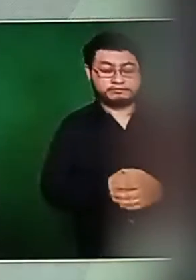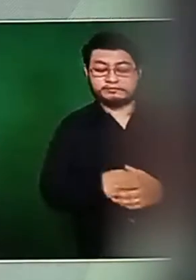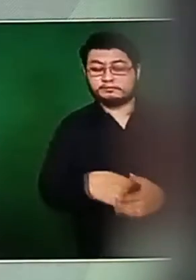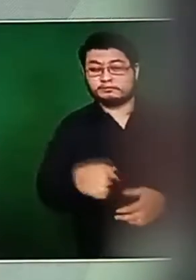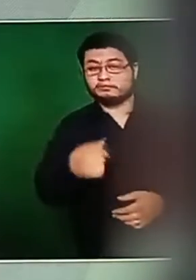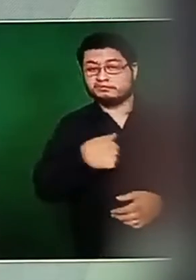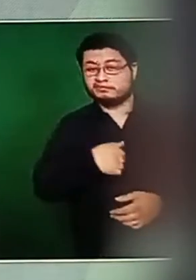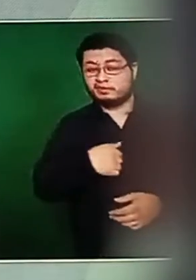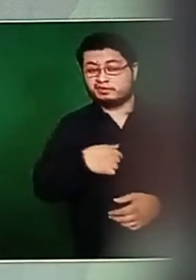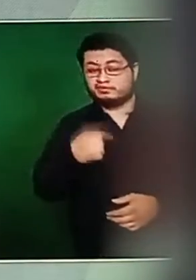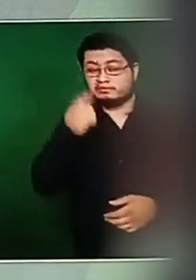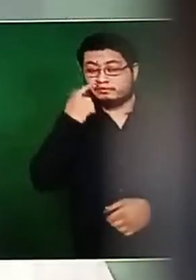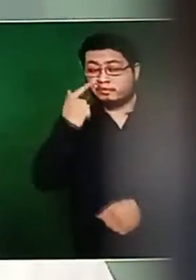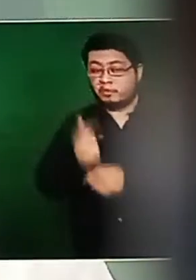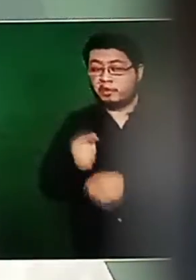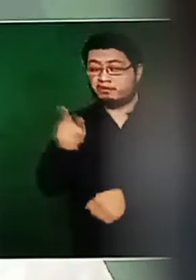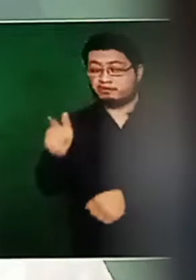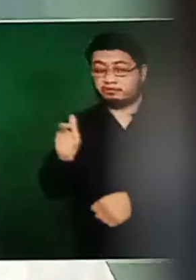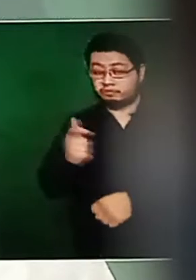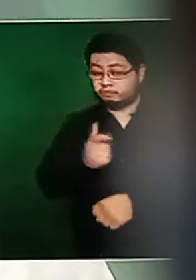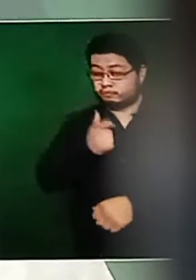se gasta mucho